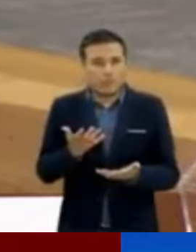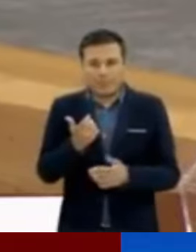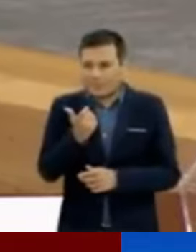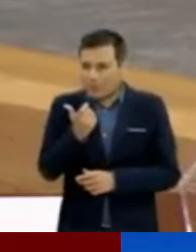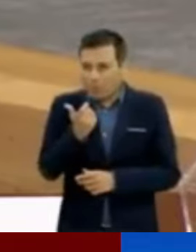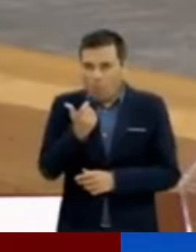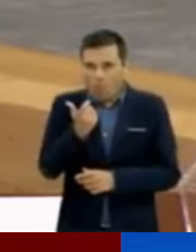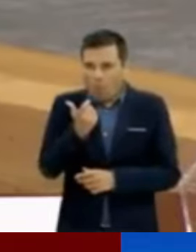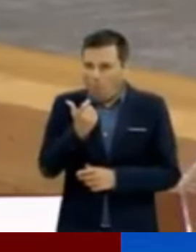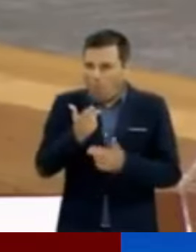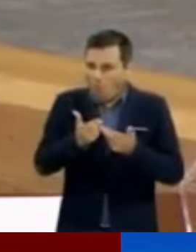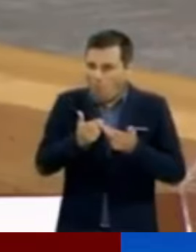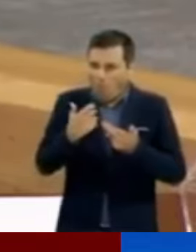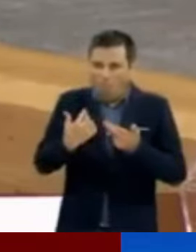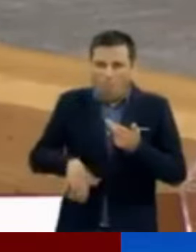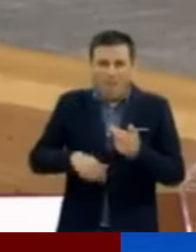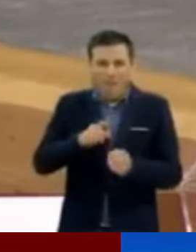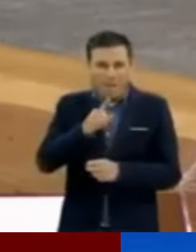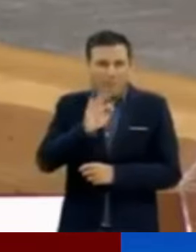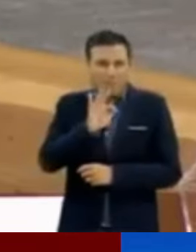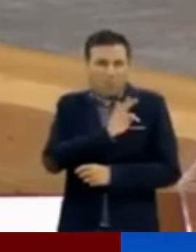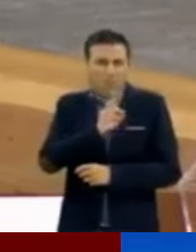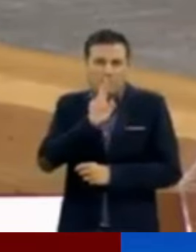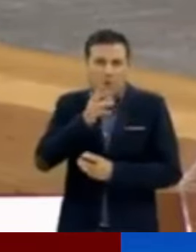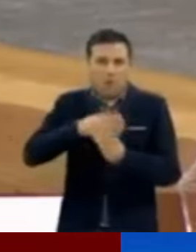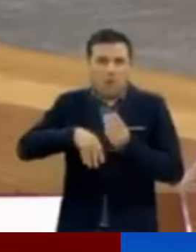dinero suficiente con el que ustedes pudieron haber hecho,